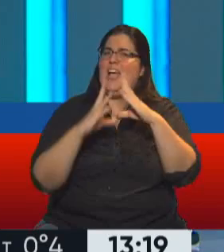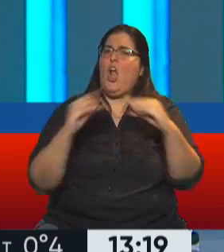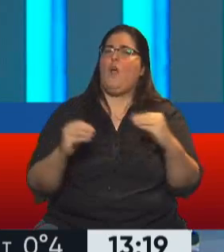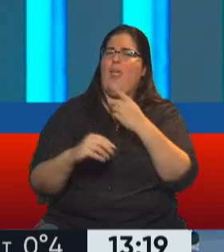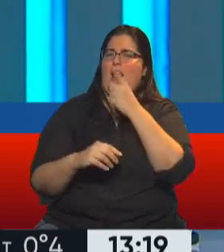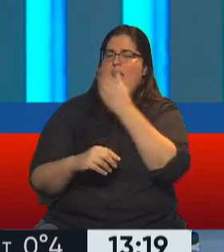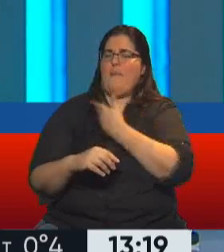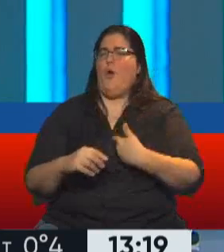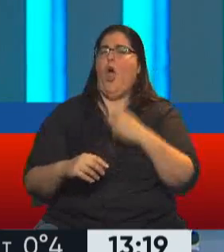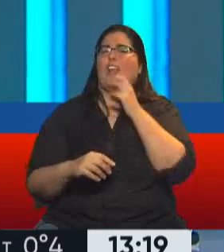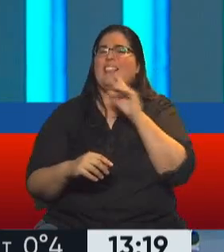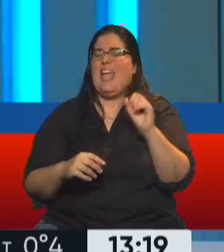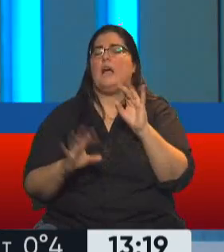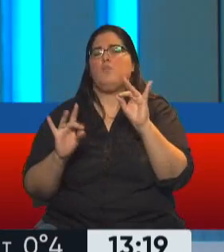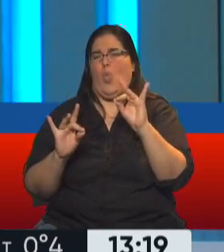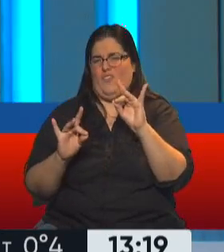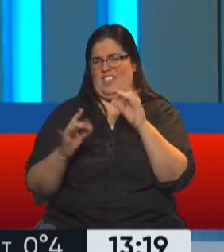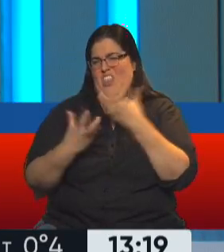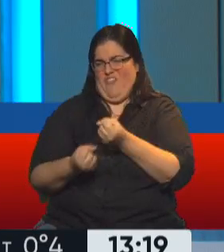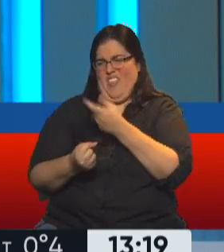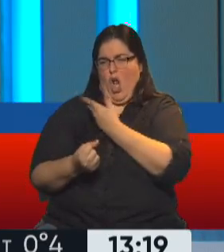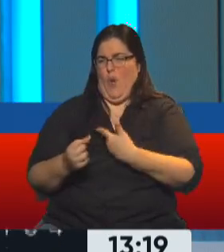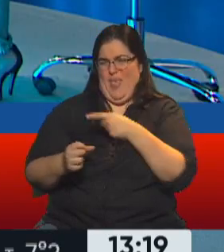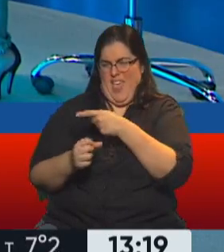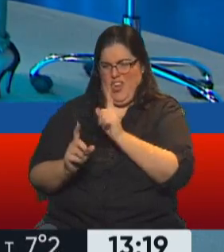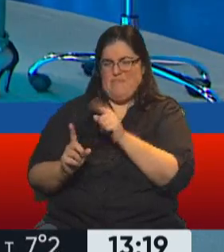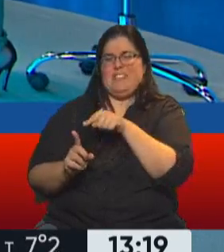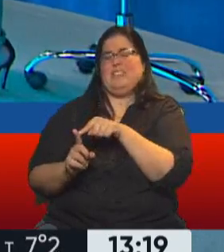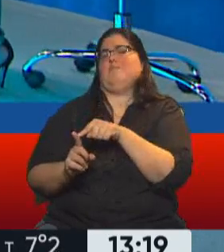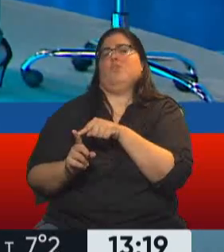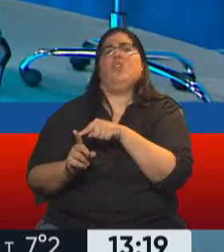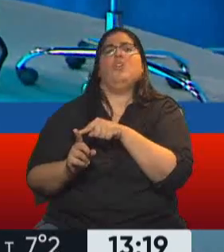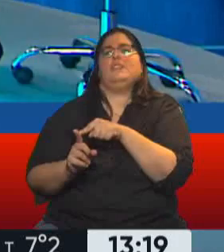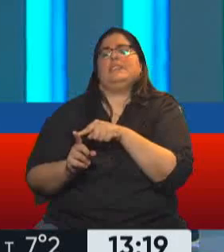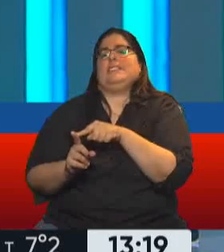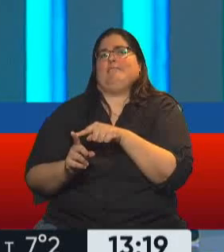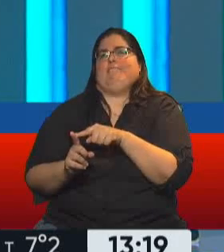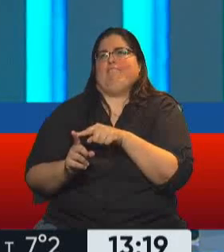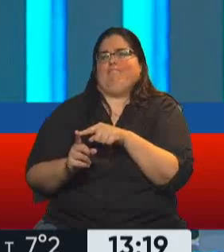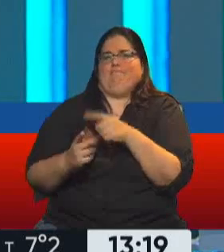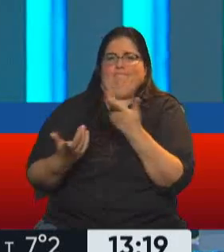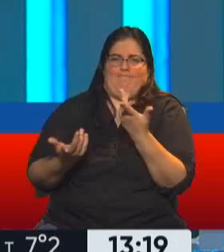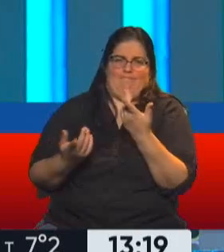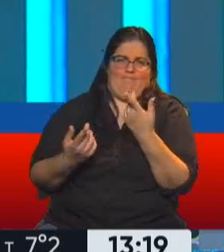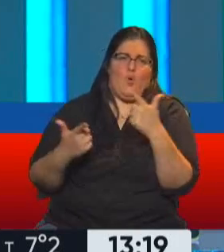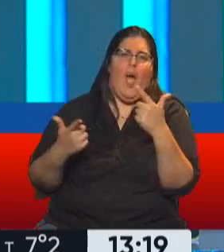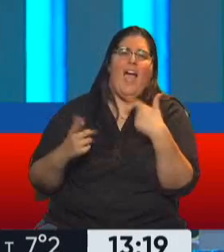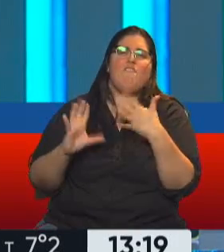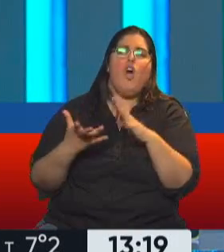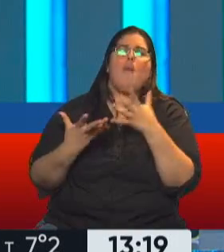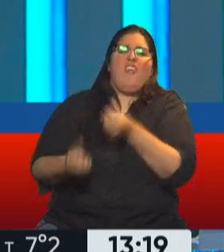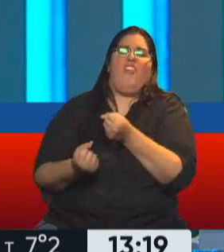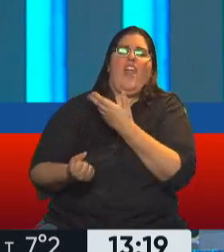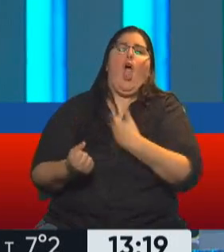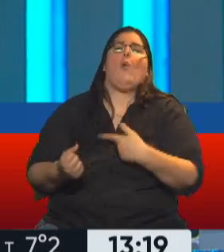muchos aspectos es muy complicado de defender, ni uno entraría a encontrar demasiados elementos para defender el gobierno